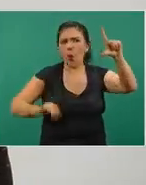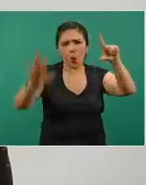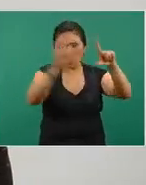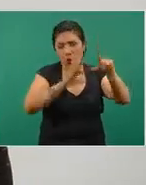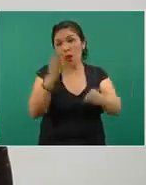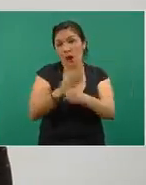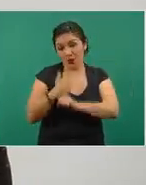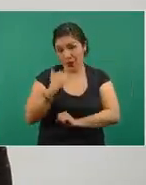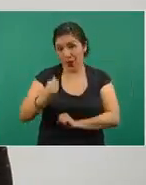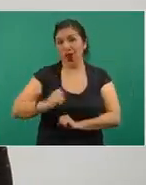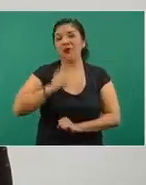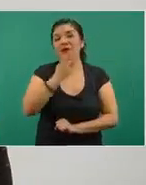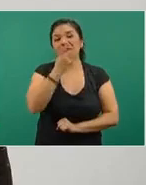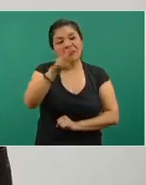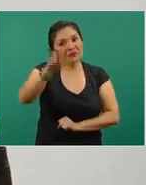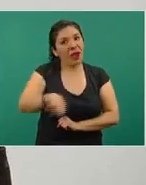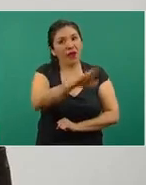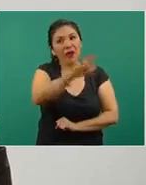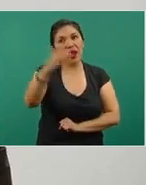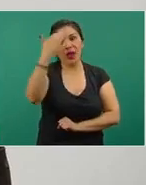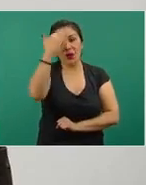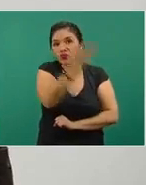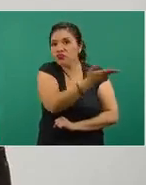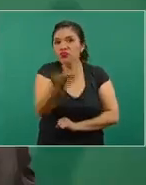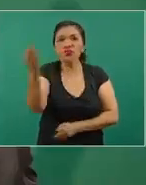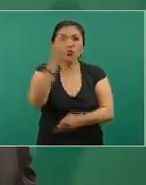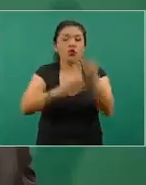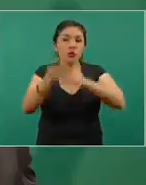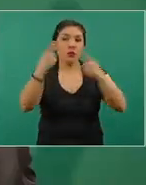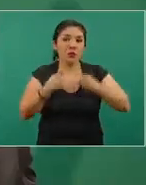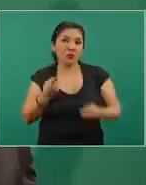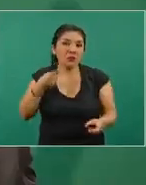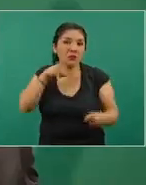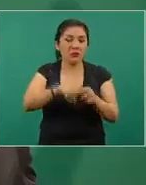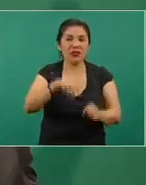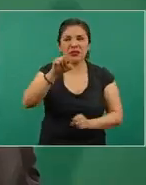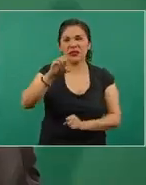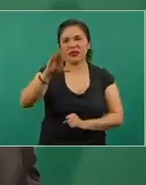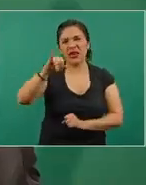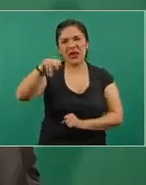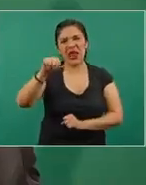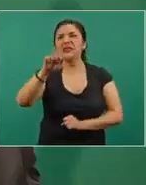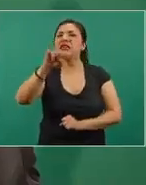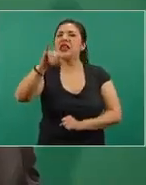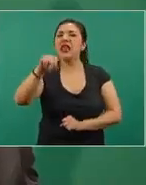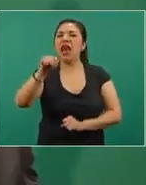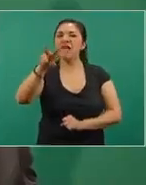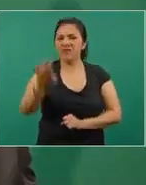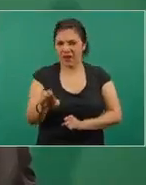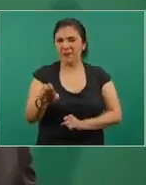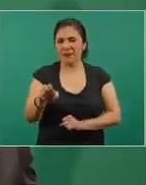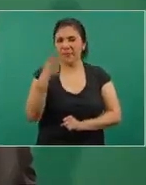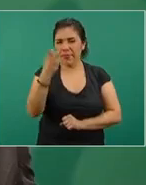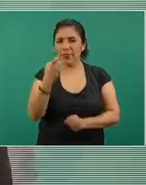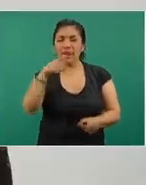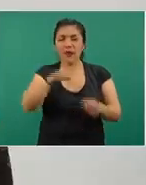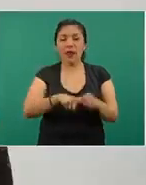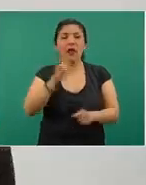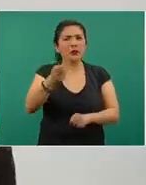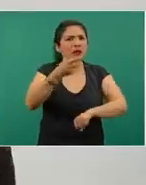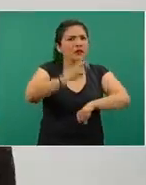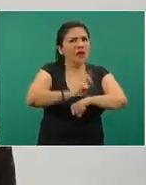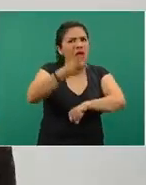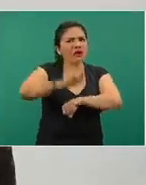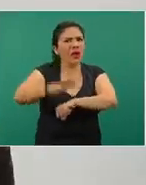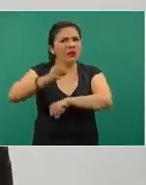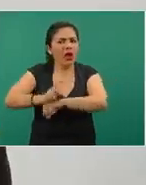aprovecho para hacer un gran reconocimiento a todos los integrantes del SINAVE, el Sistema Nacional de Vigilancia Epidemiológica, que en el día a día